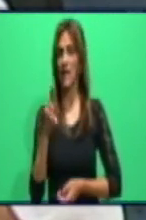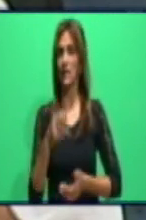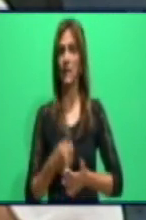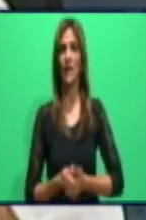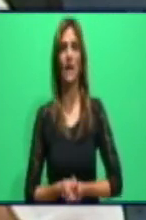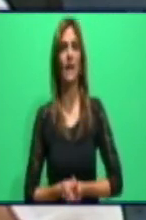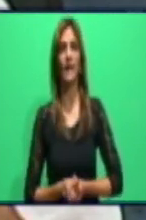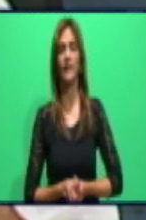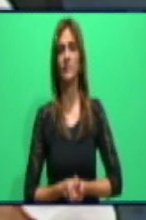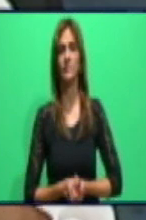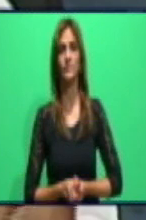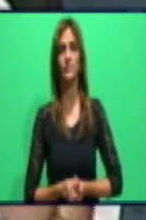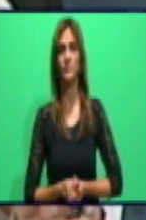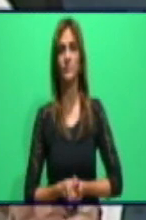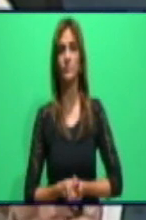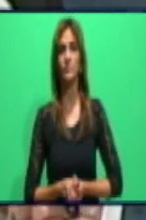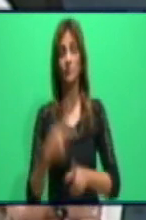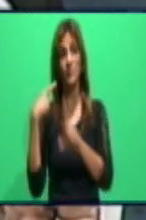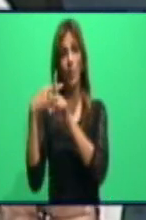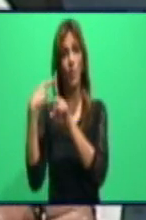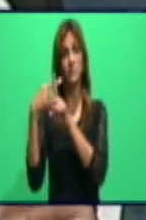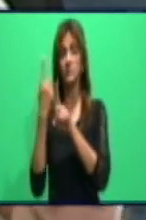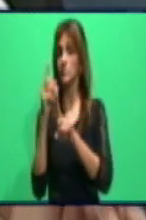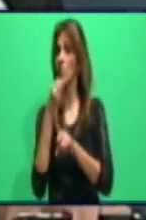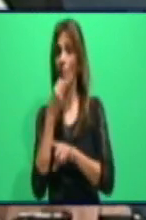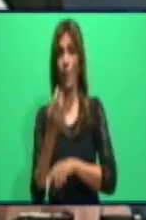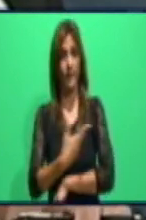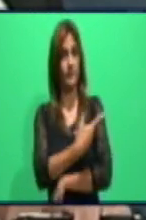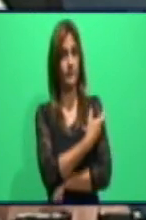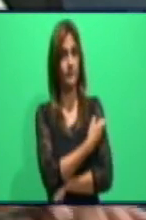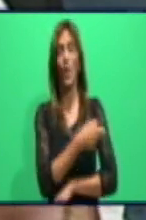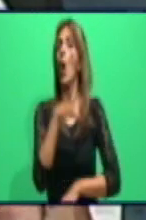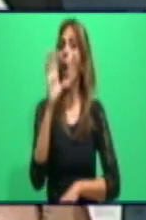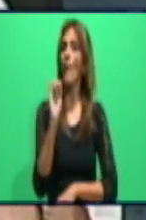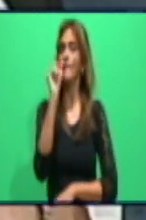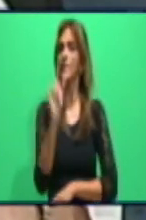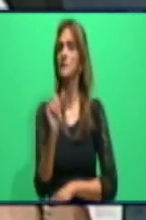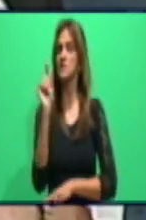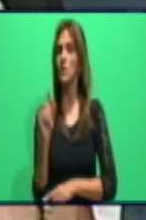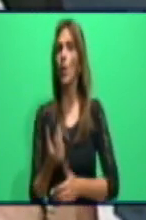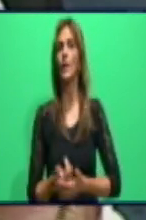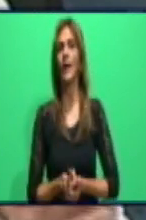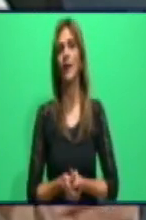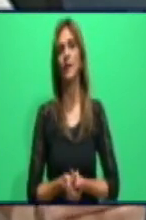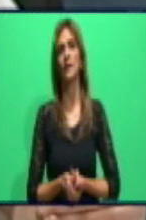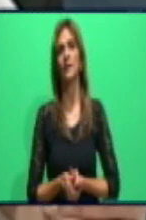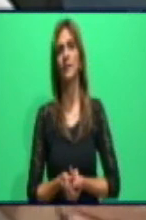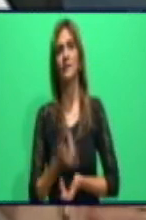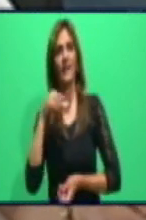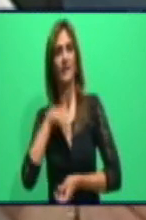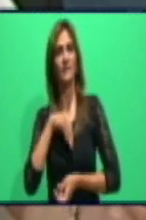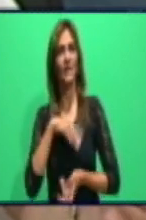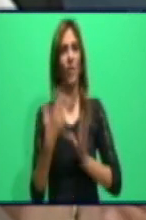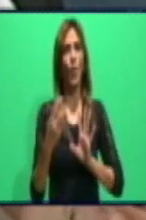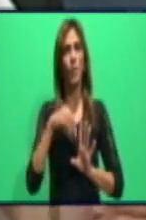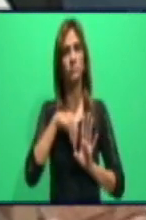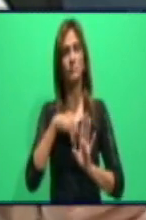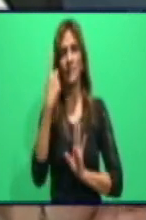pacientes además que hay que han estado en convalecencia de la enfermedad o que clasifiquen dentro de la categoría de